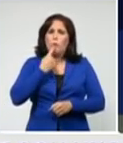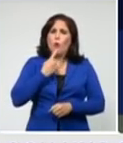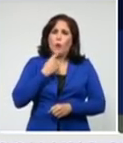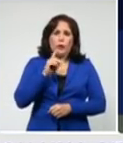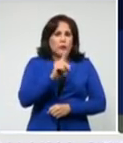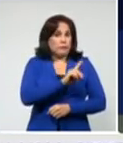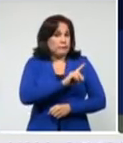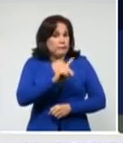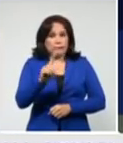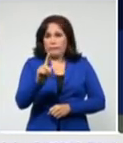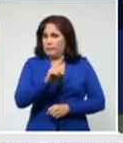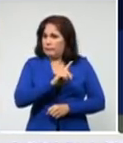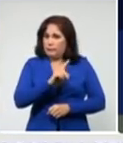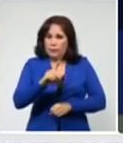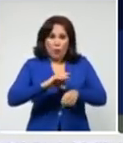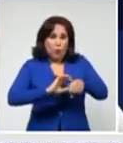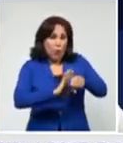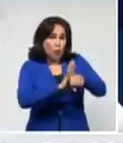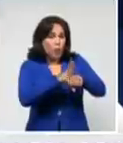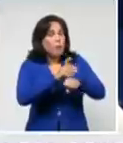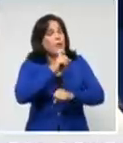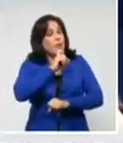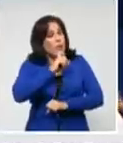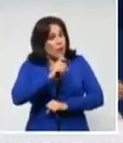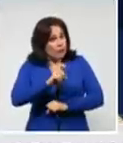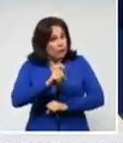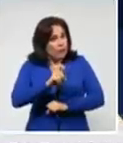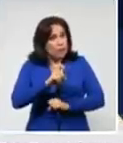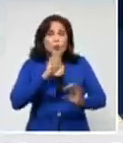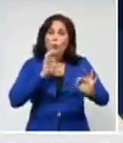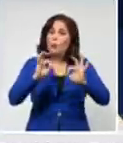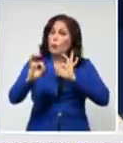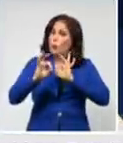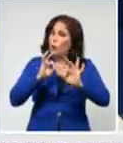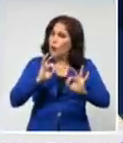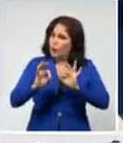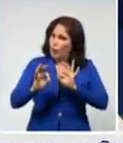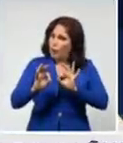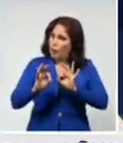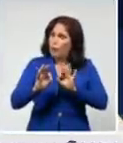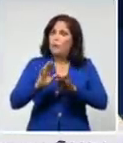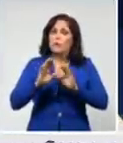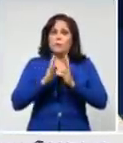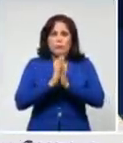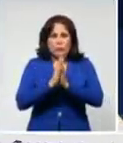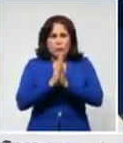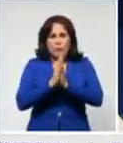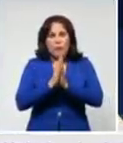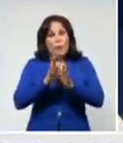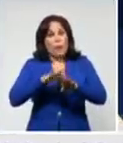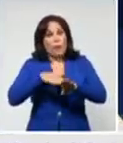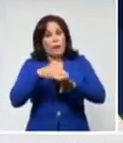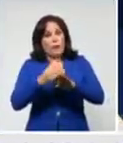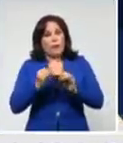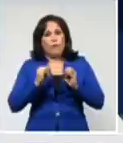personas piensan y dicen. Bueno, finalmente, después de estas desagradables noticias,